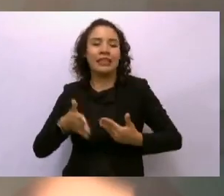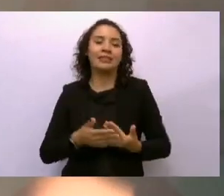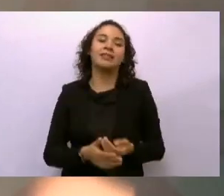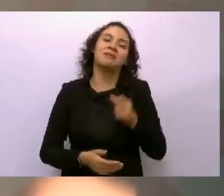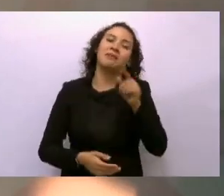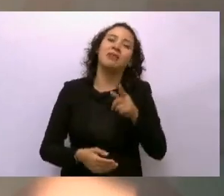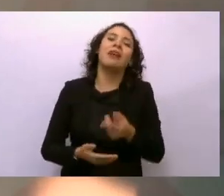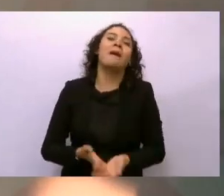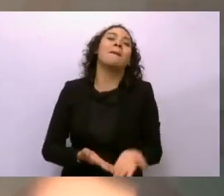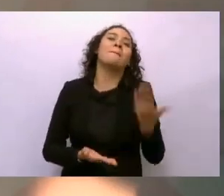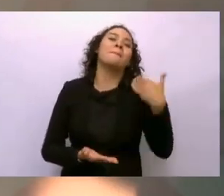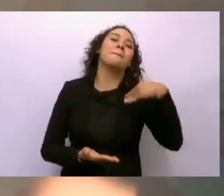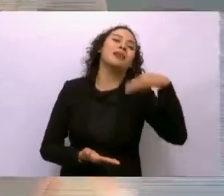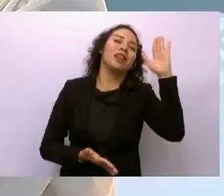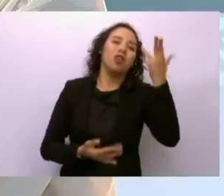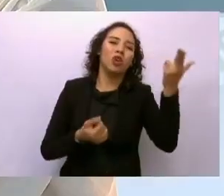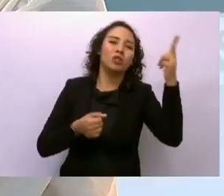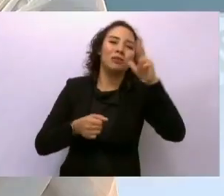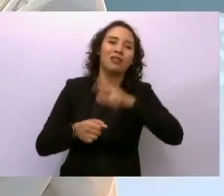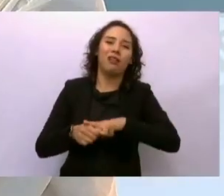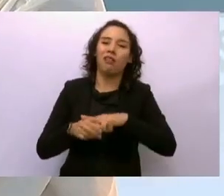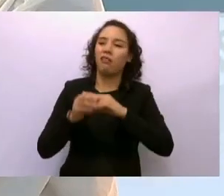hospitales abandonados,